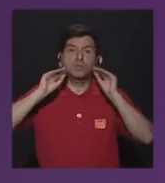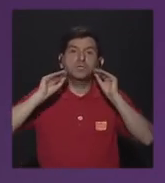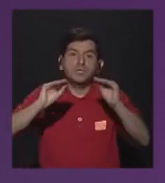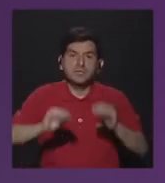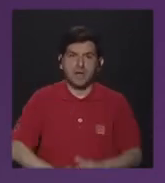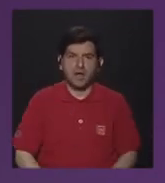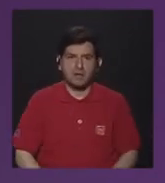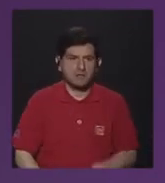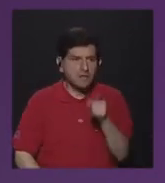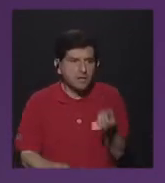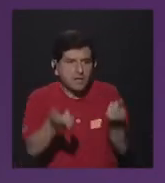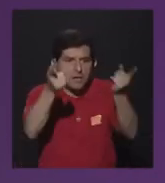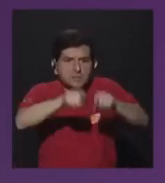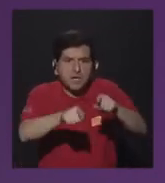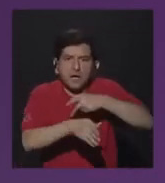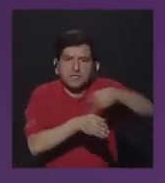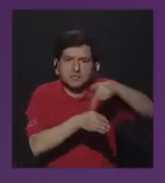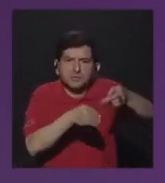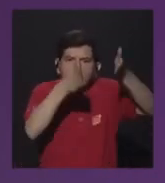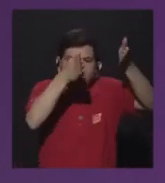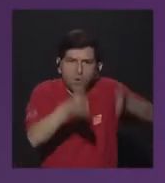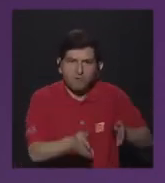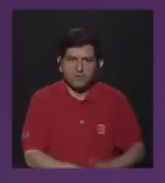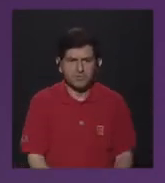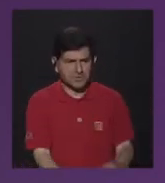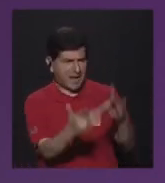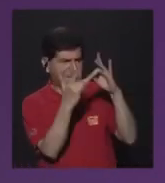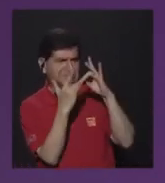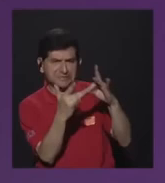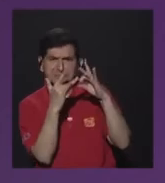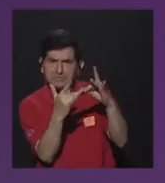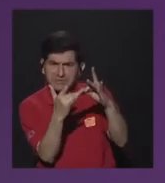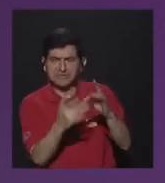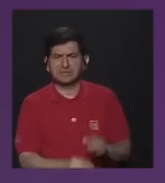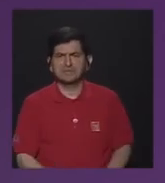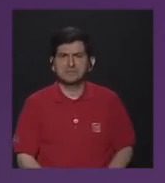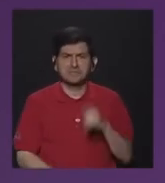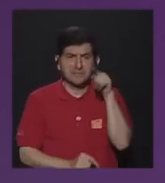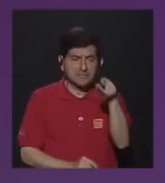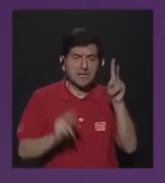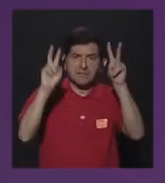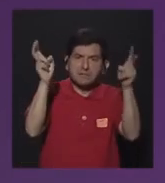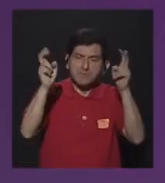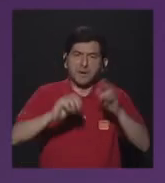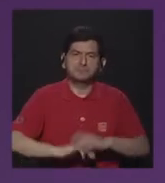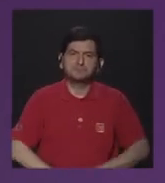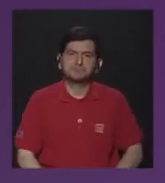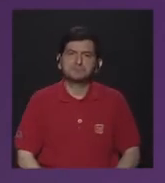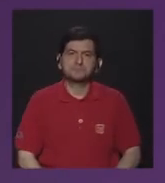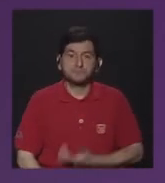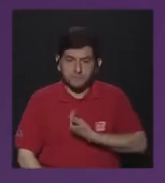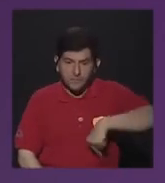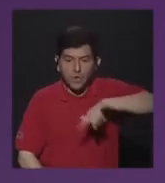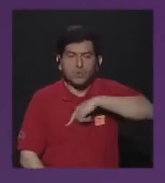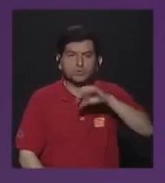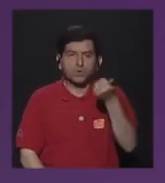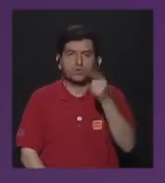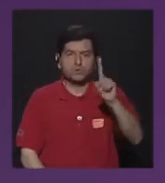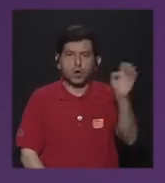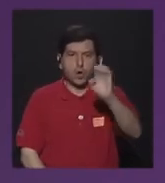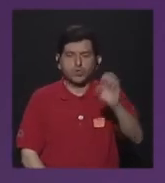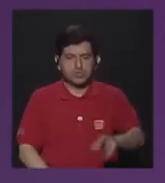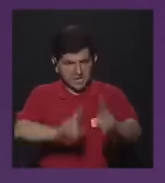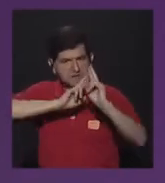conformada por profesionales expertos en estas temáticas nosotros el 11 de enero